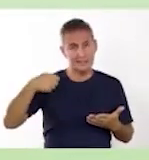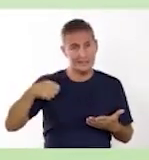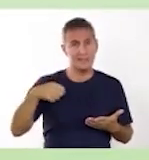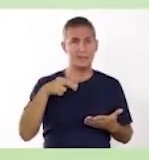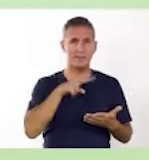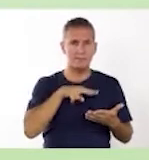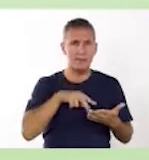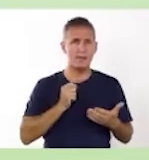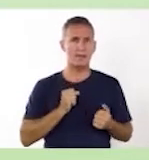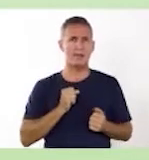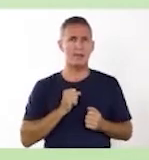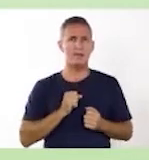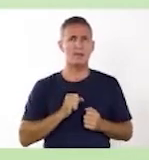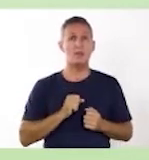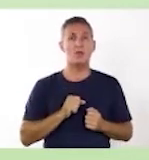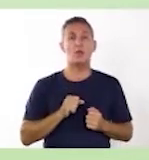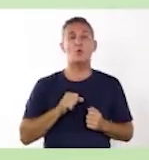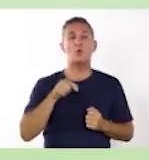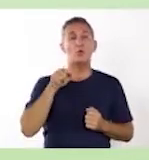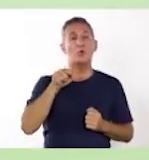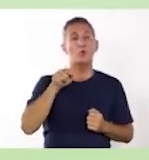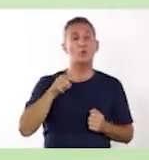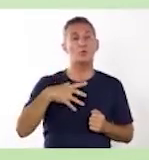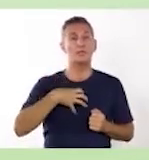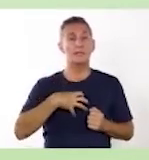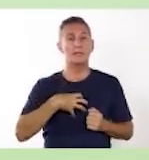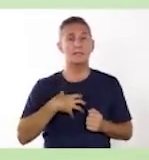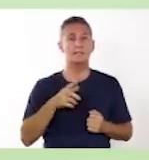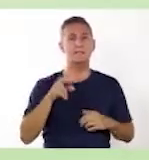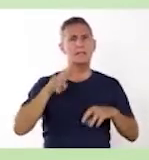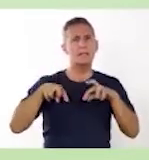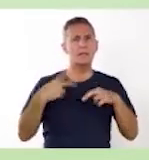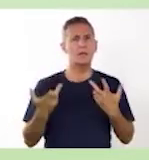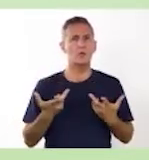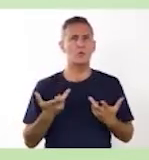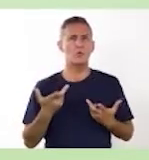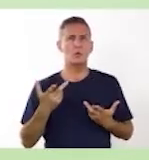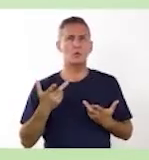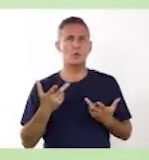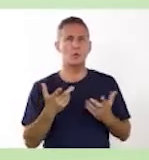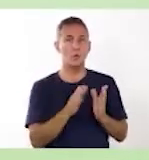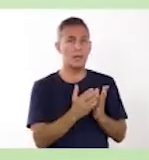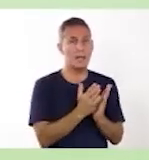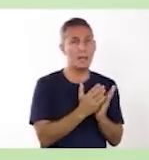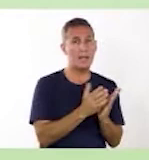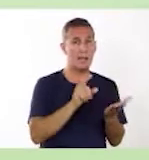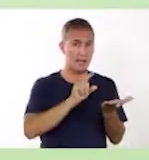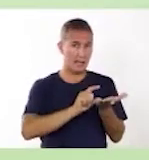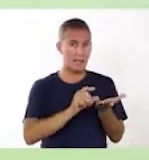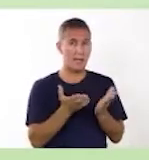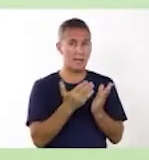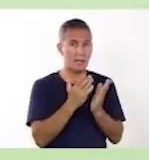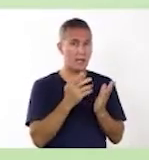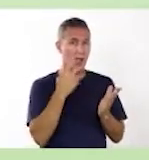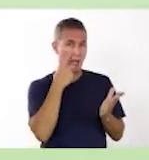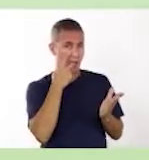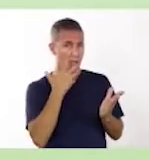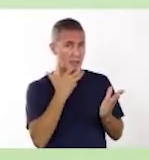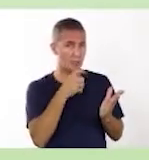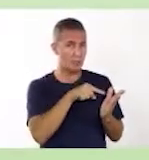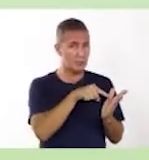dar conclusión en cuanto a este coloquio, pero ustedes tienen que buscarlo en su